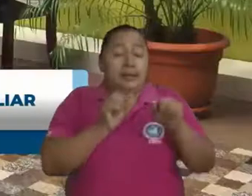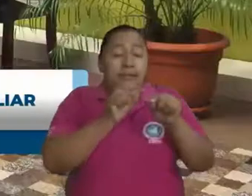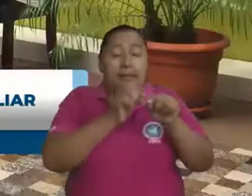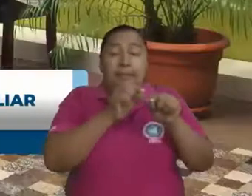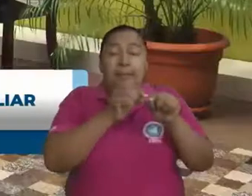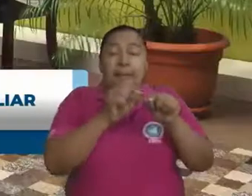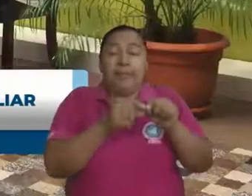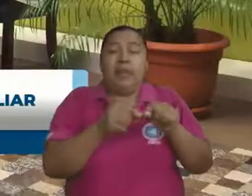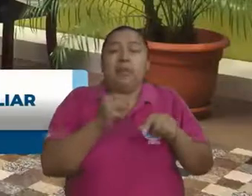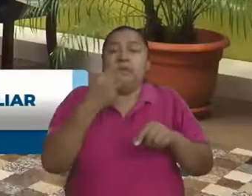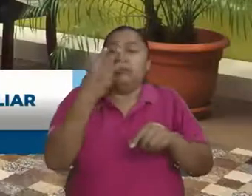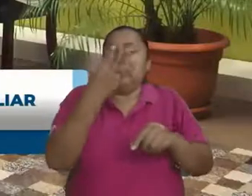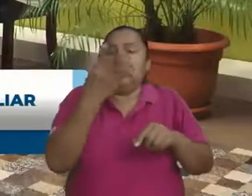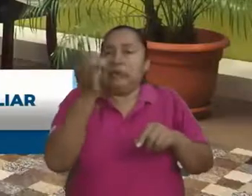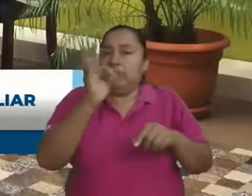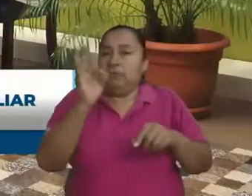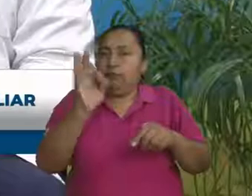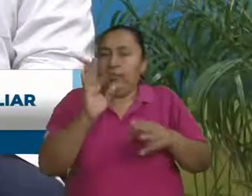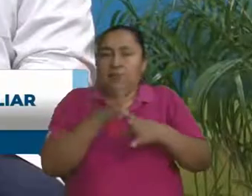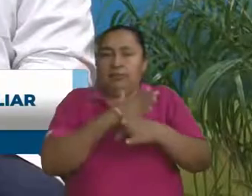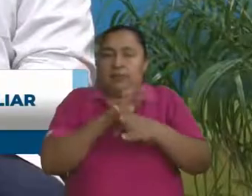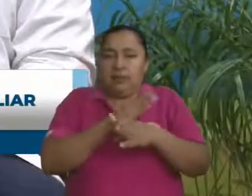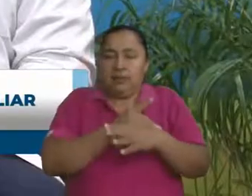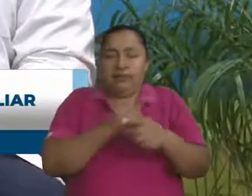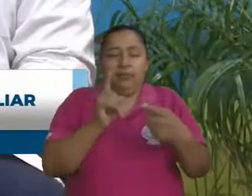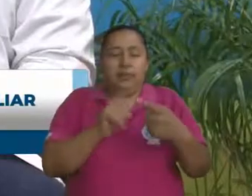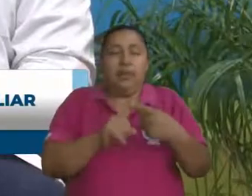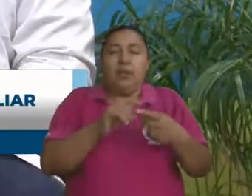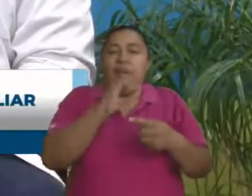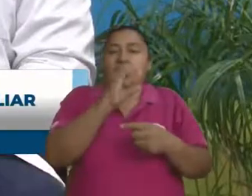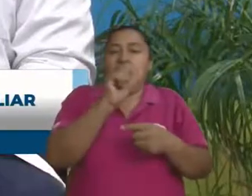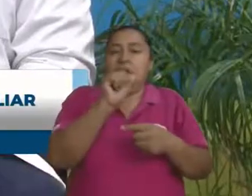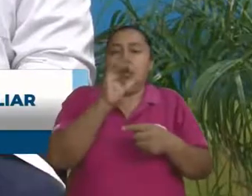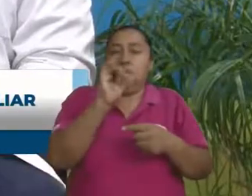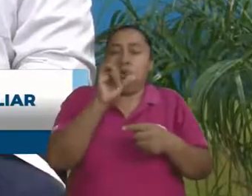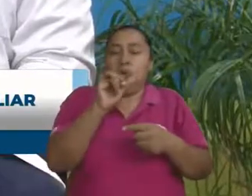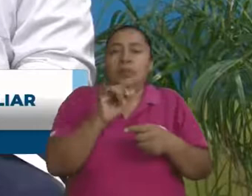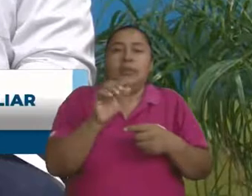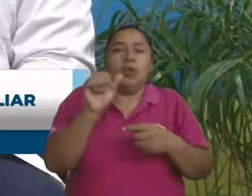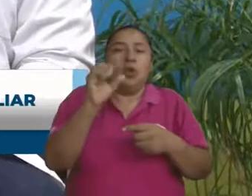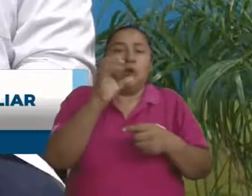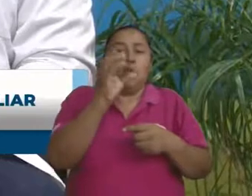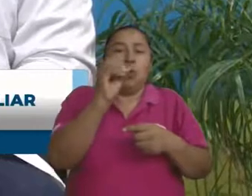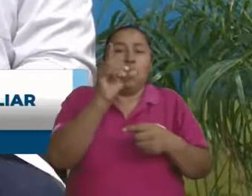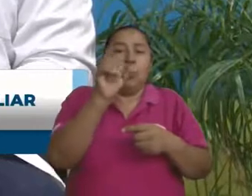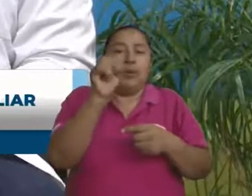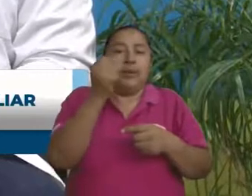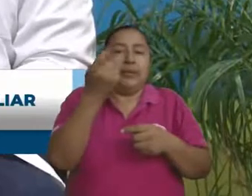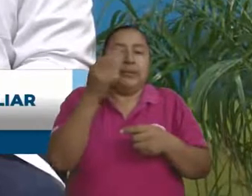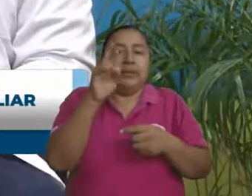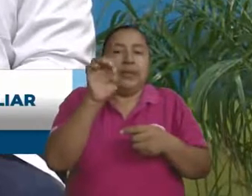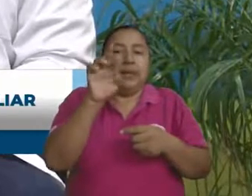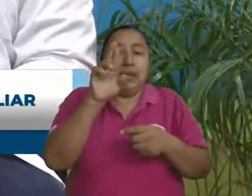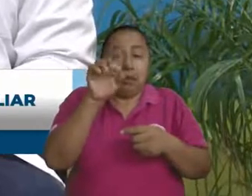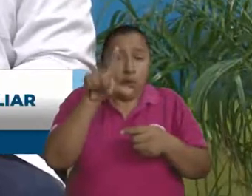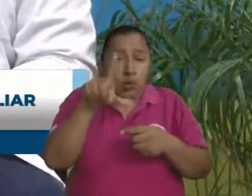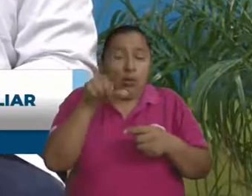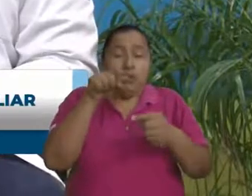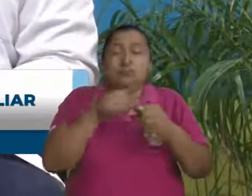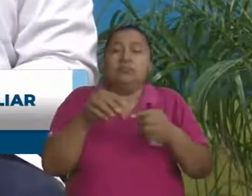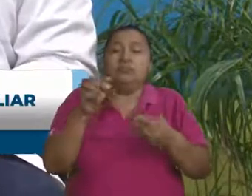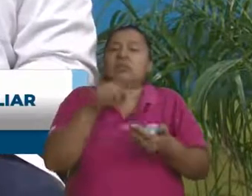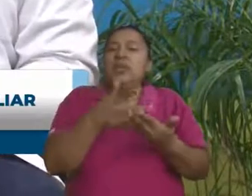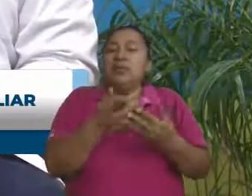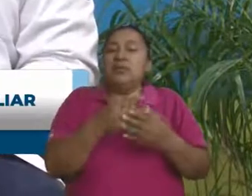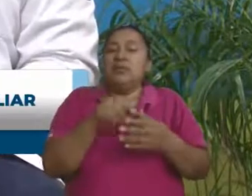ser de tres tipos principalmente: los cálculos de colesterol, cuyo porcentaje principal